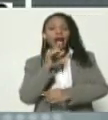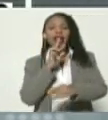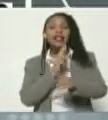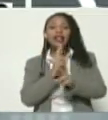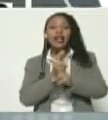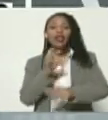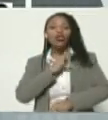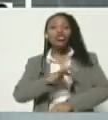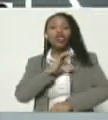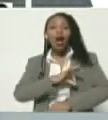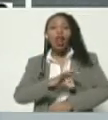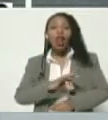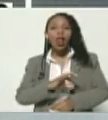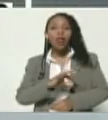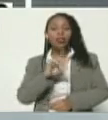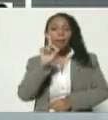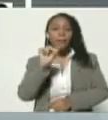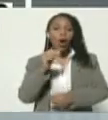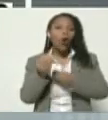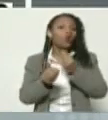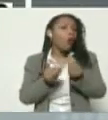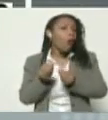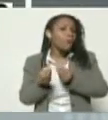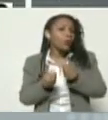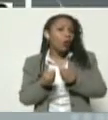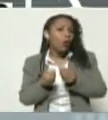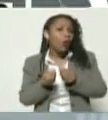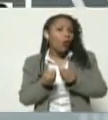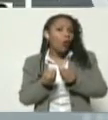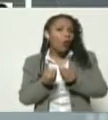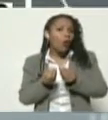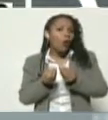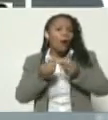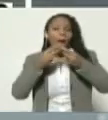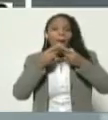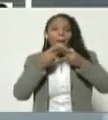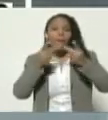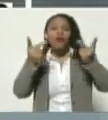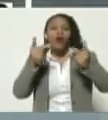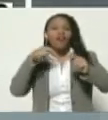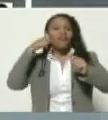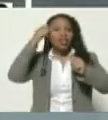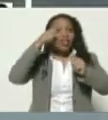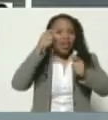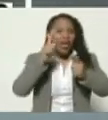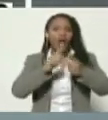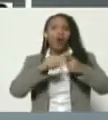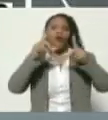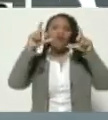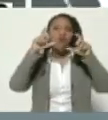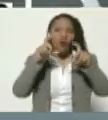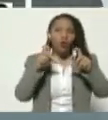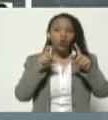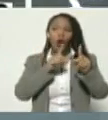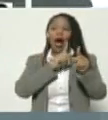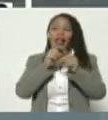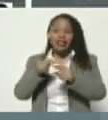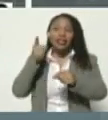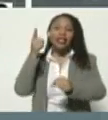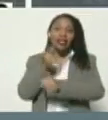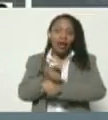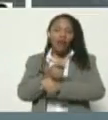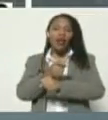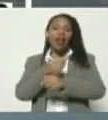también, cómo publicaron videos, fotos, así debe ser la batalla, en las